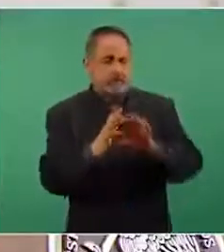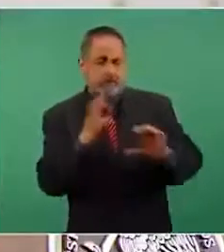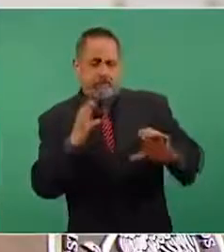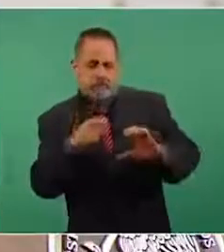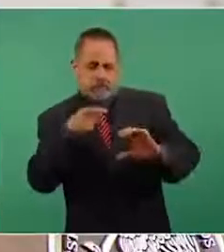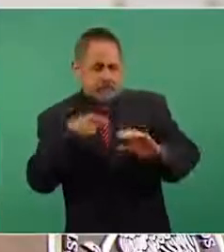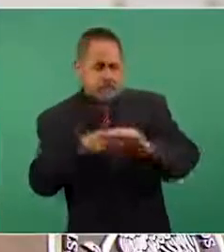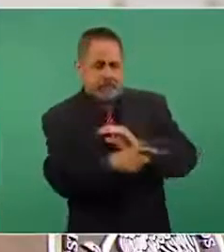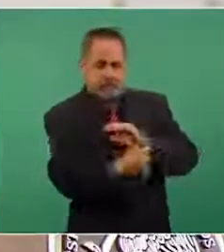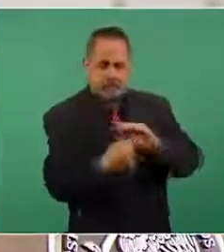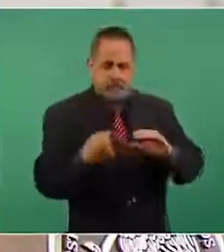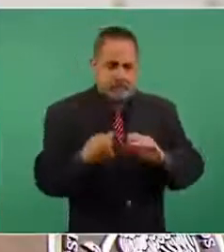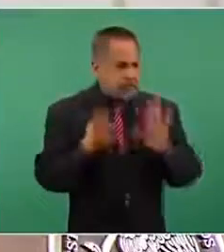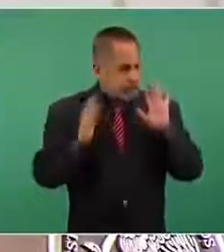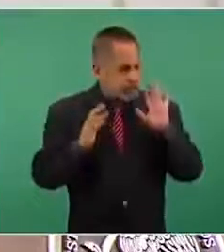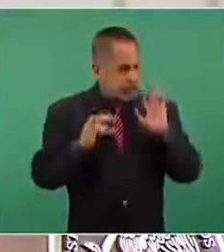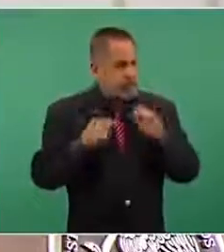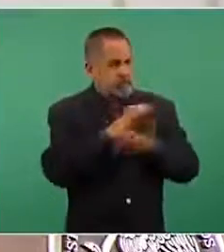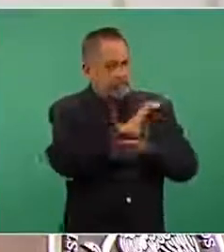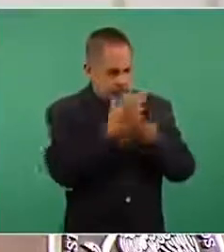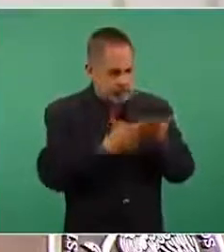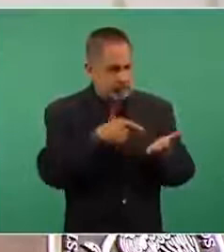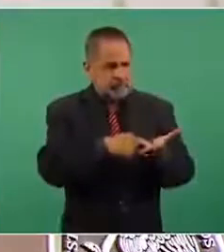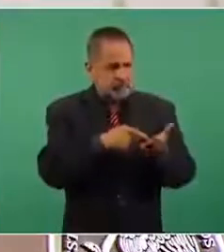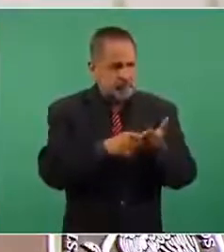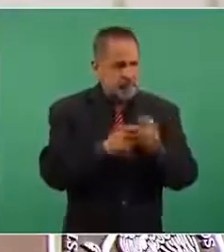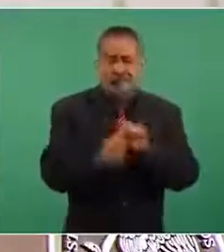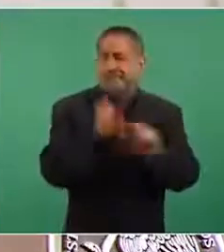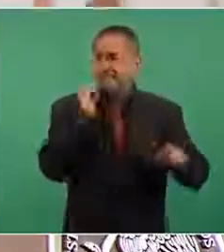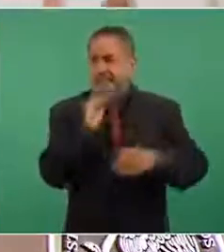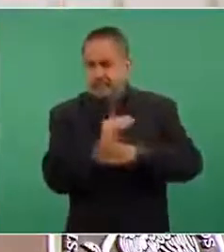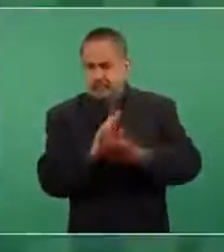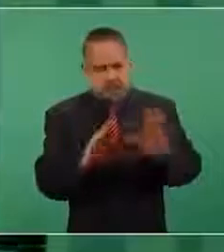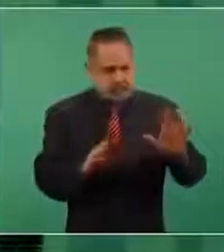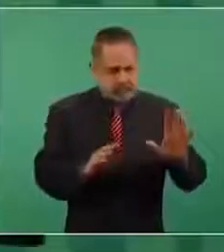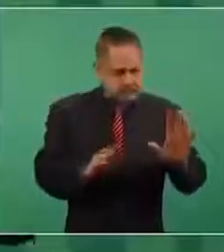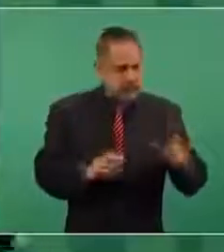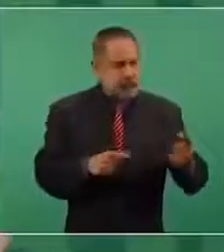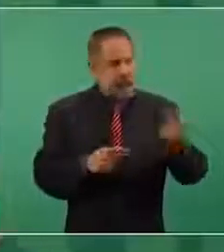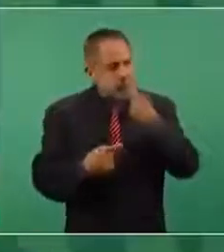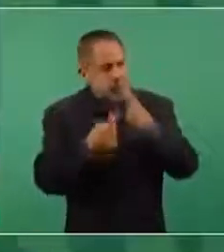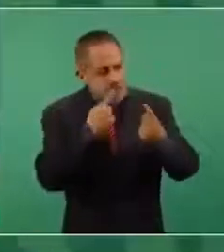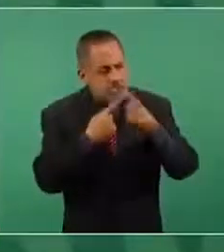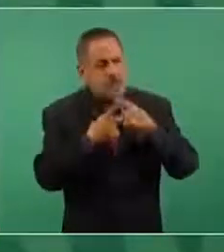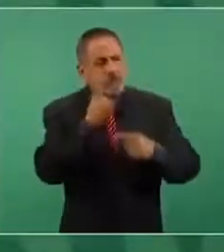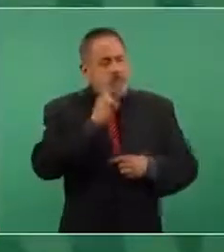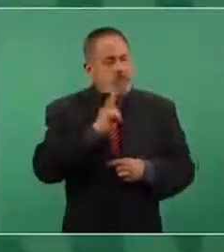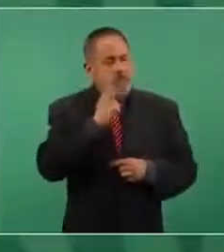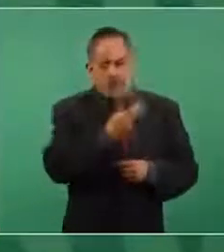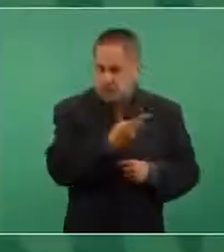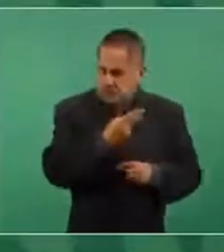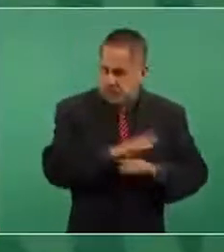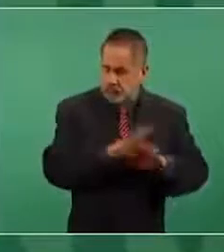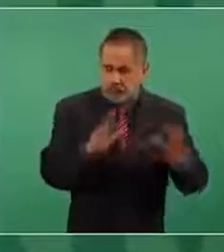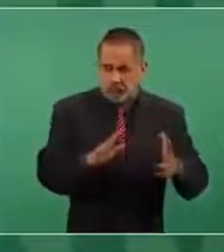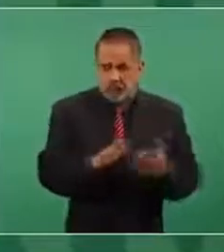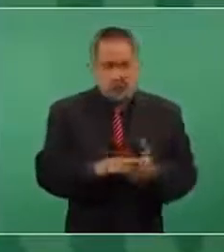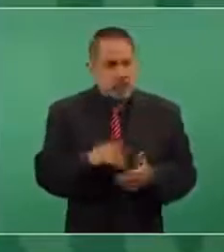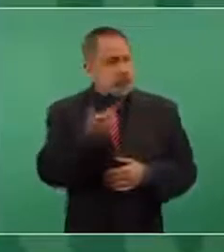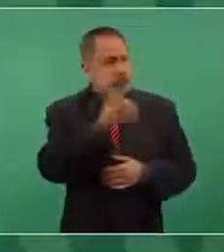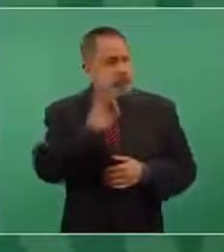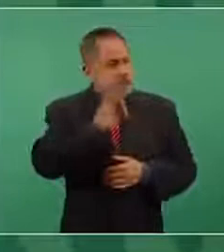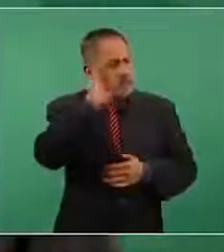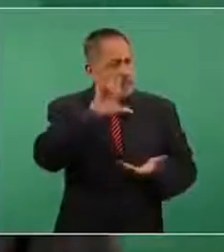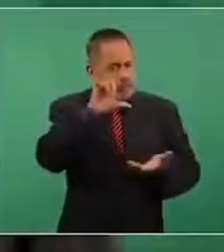no se rompieron los contratos nada más es a ver descuento